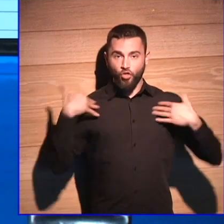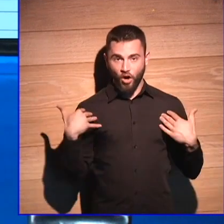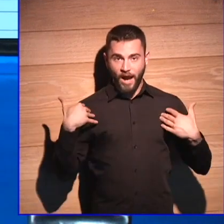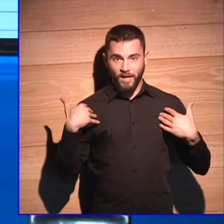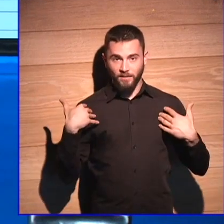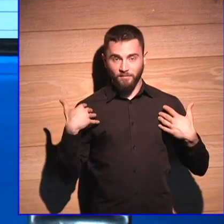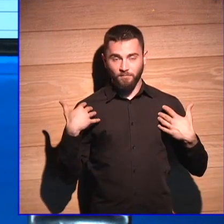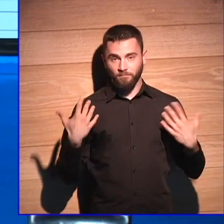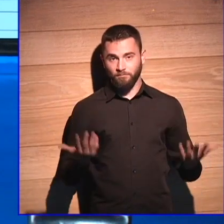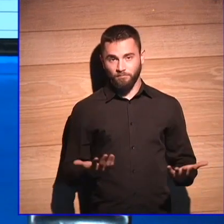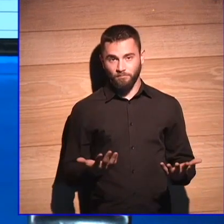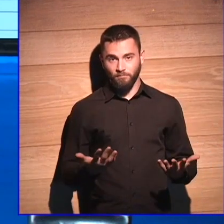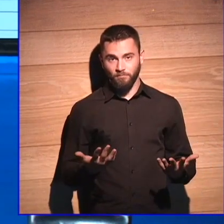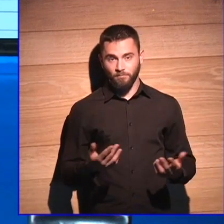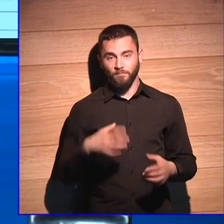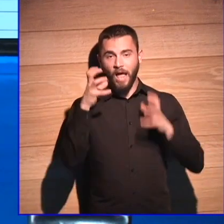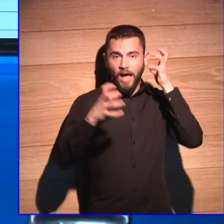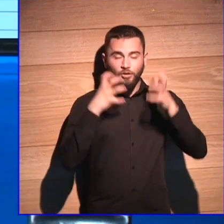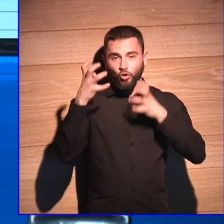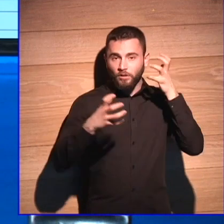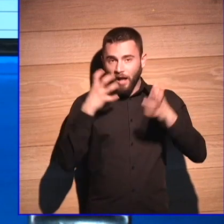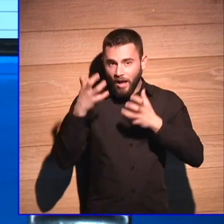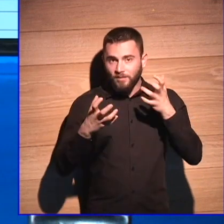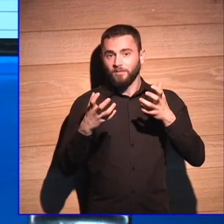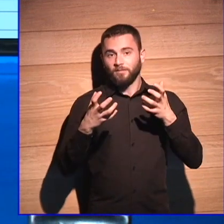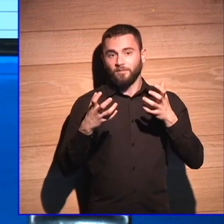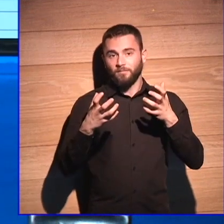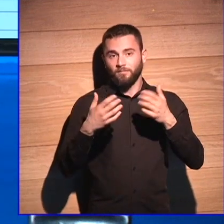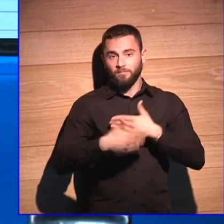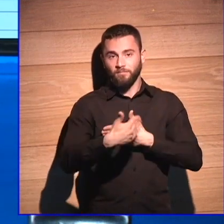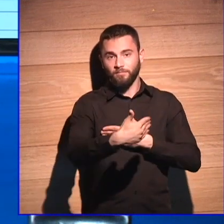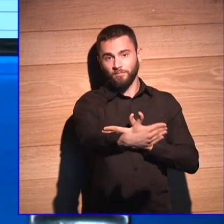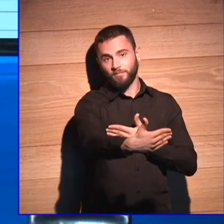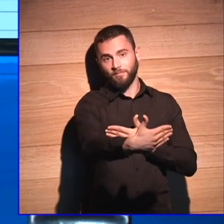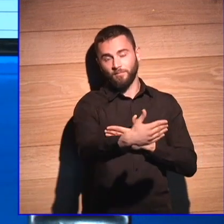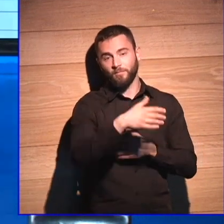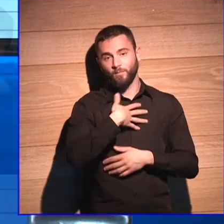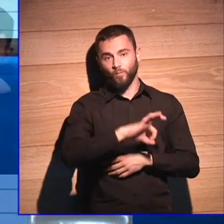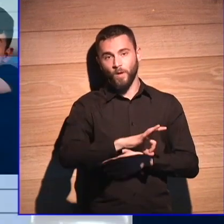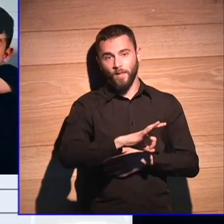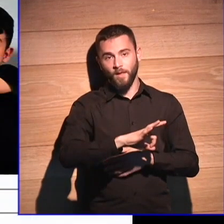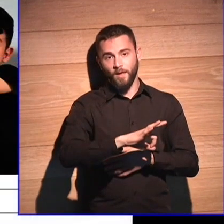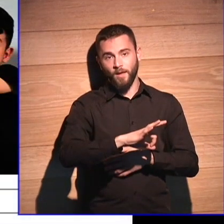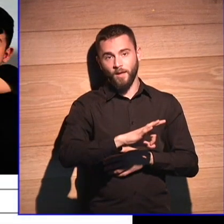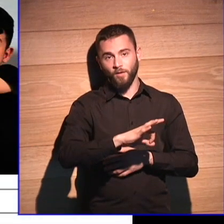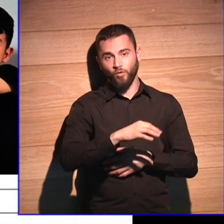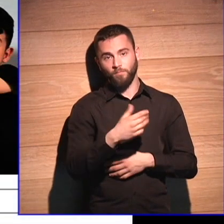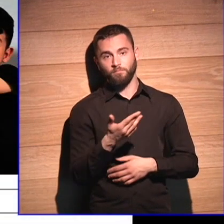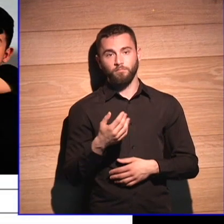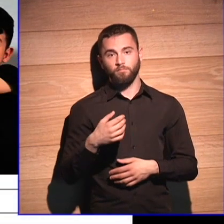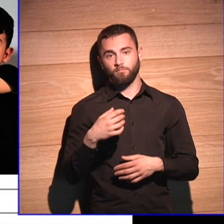con pues, lo que decía de las mascotas, y a la larga pues a lo mejor conviviremos con mayordomos